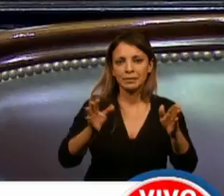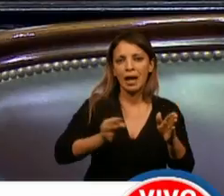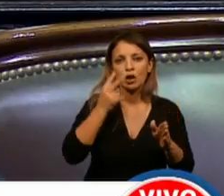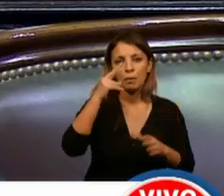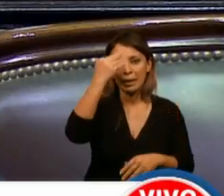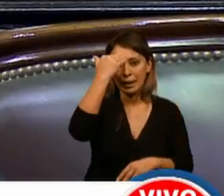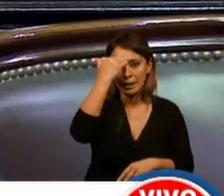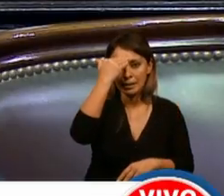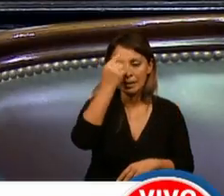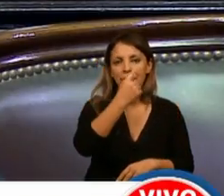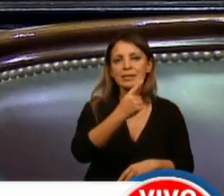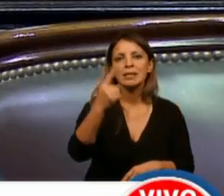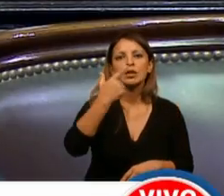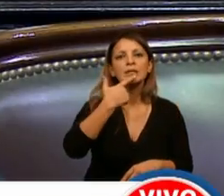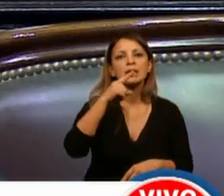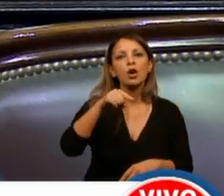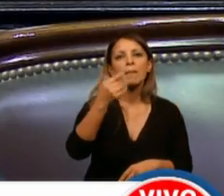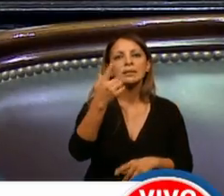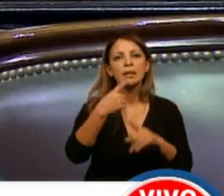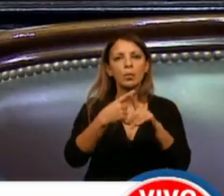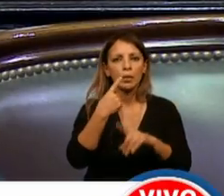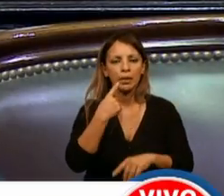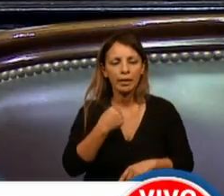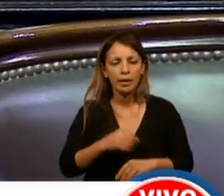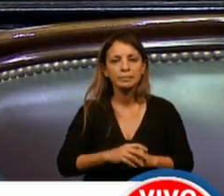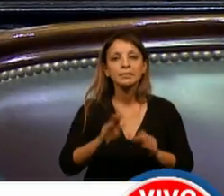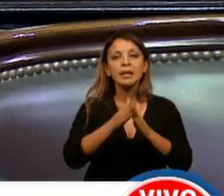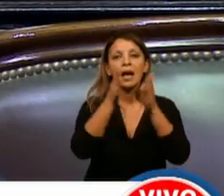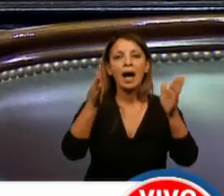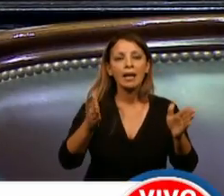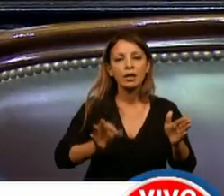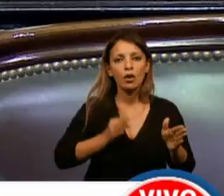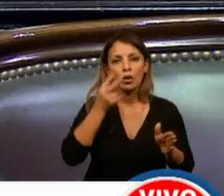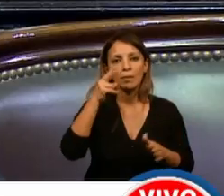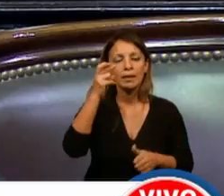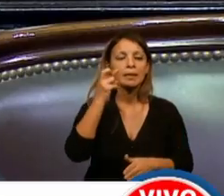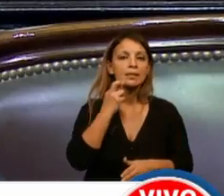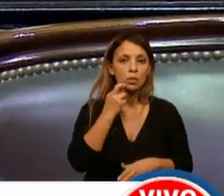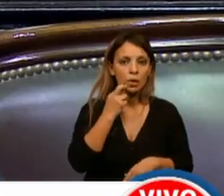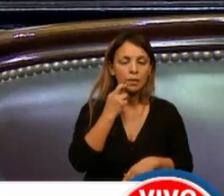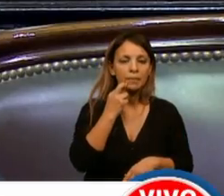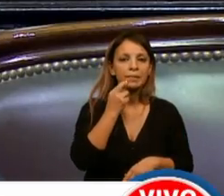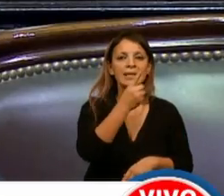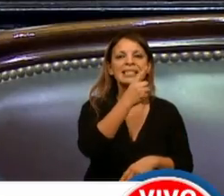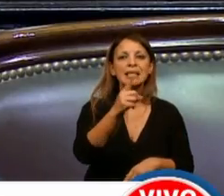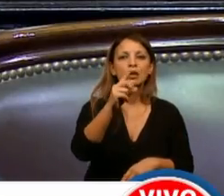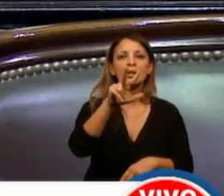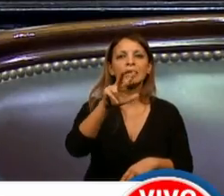era de 117 5 y en el año 2019 de 136.5